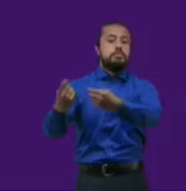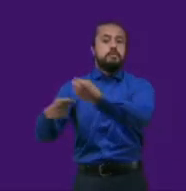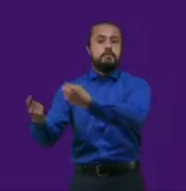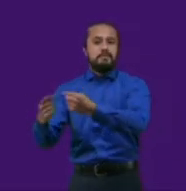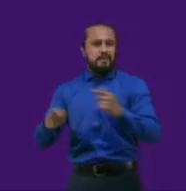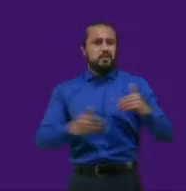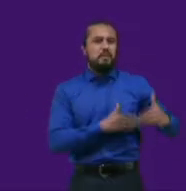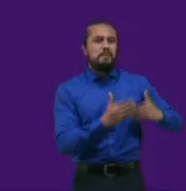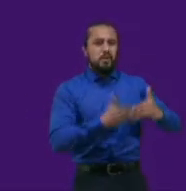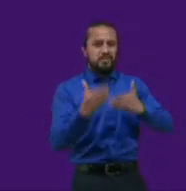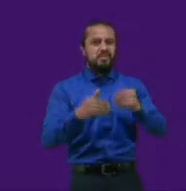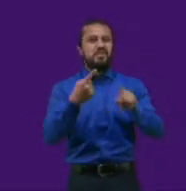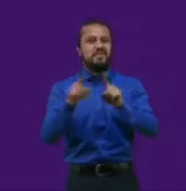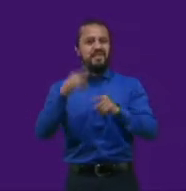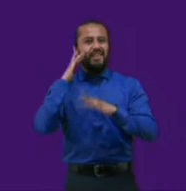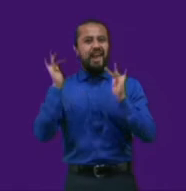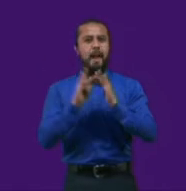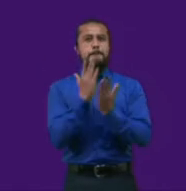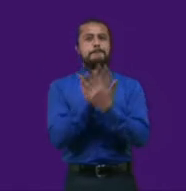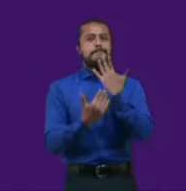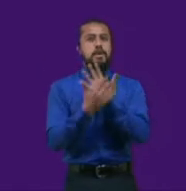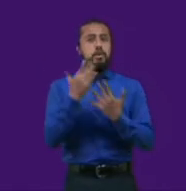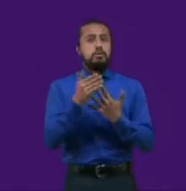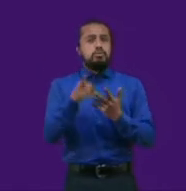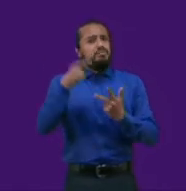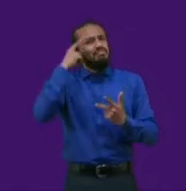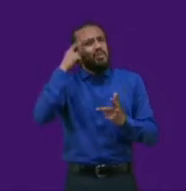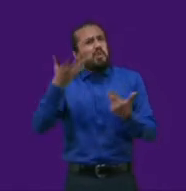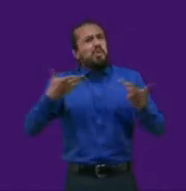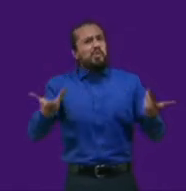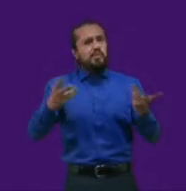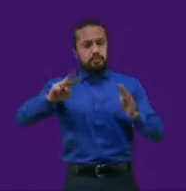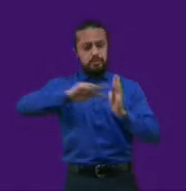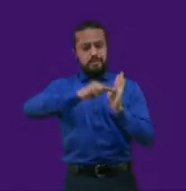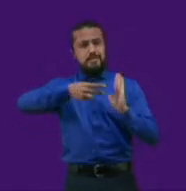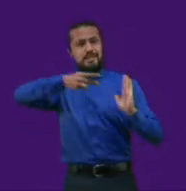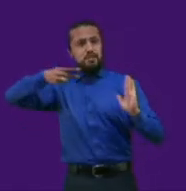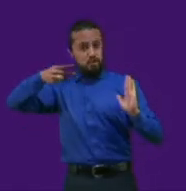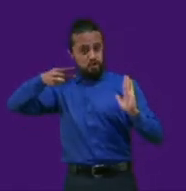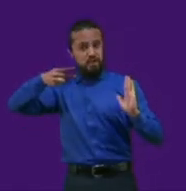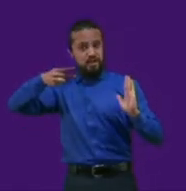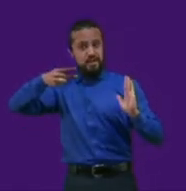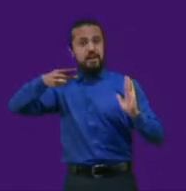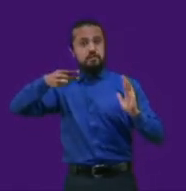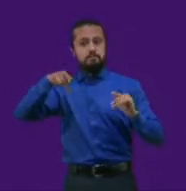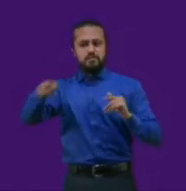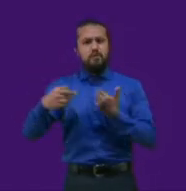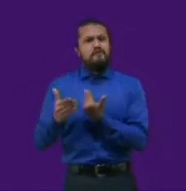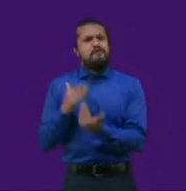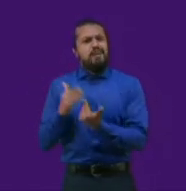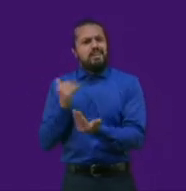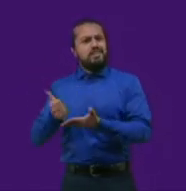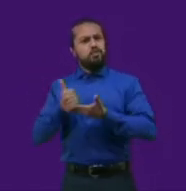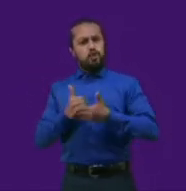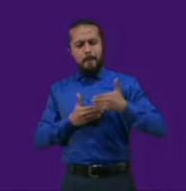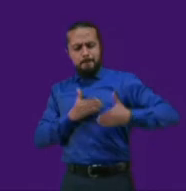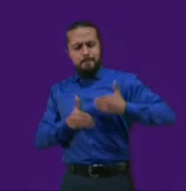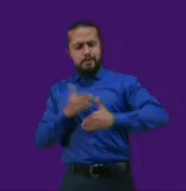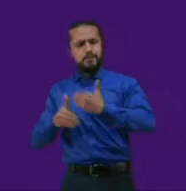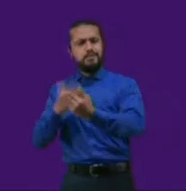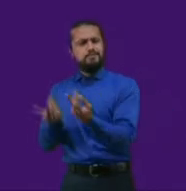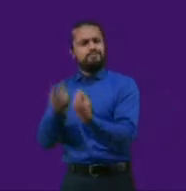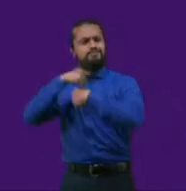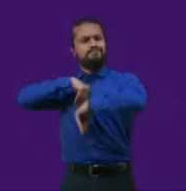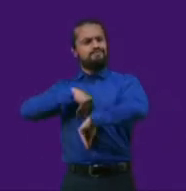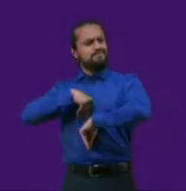proceso completamente manual y tú lo que hiciste fue precisamente traer tecnología y facilitar ese proceso para que estuviera al alcance de todo el